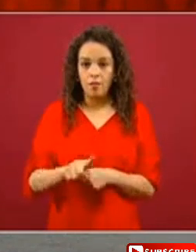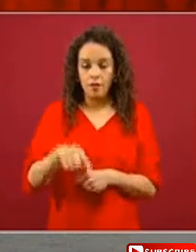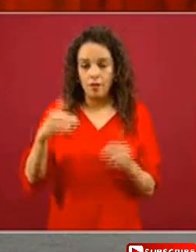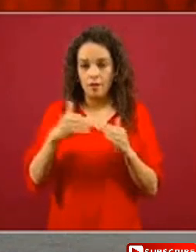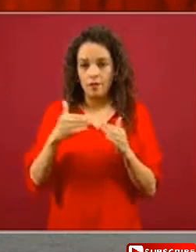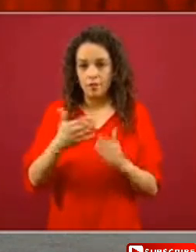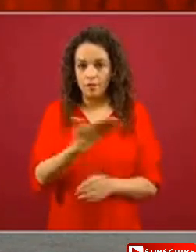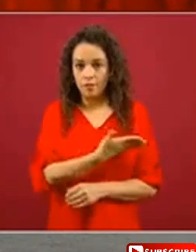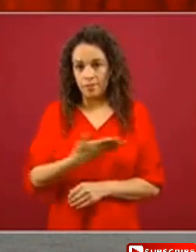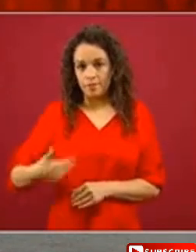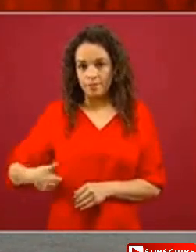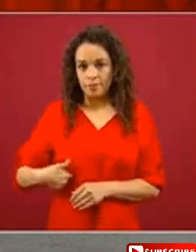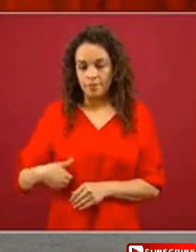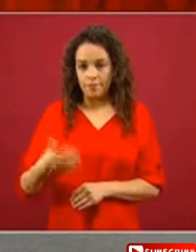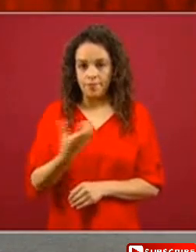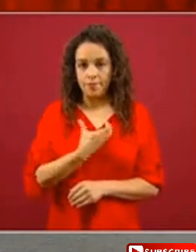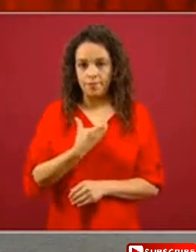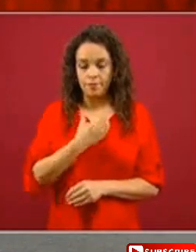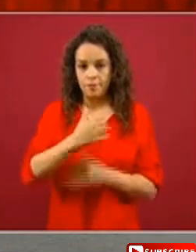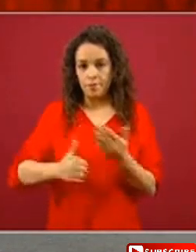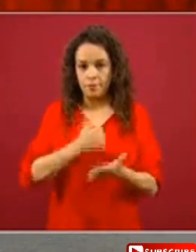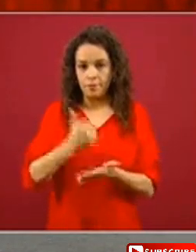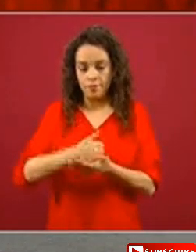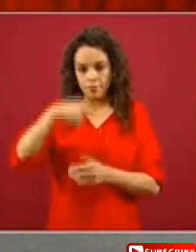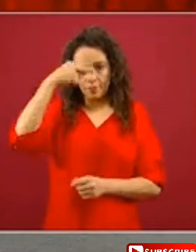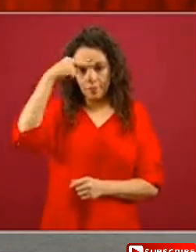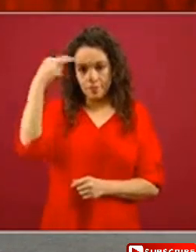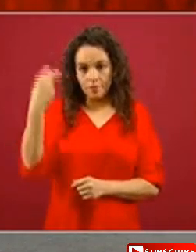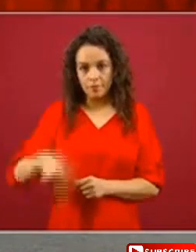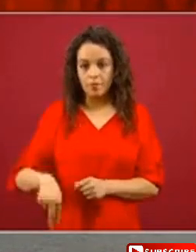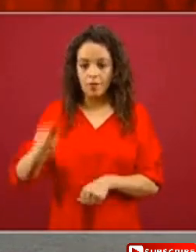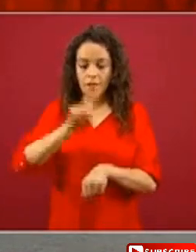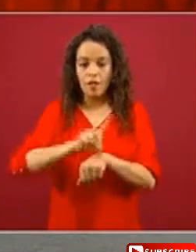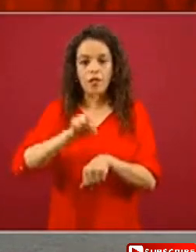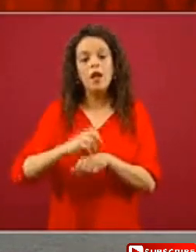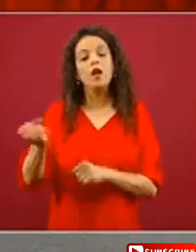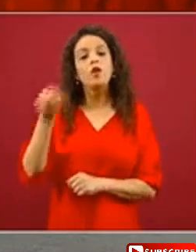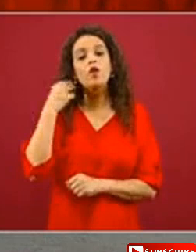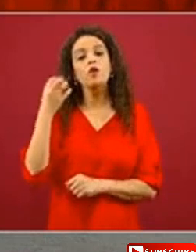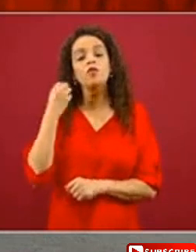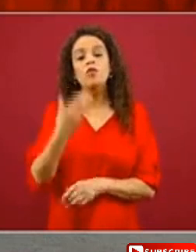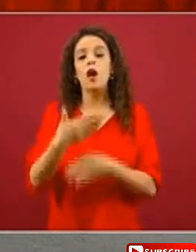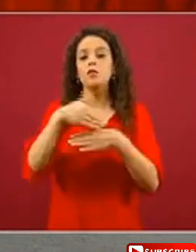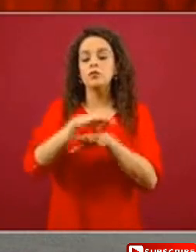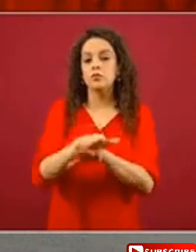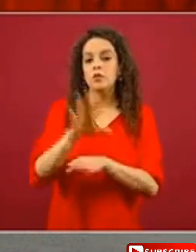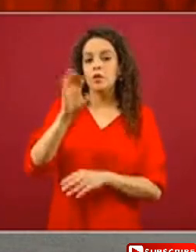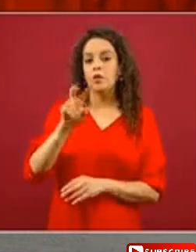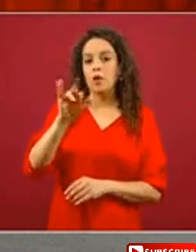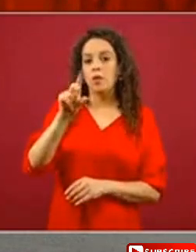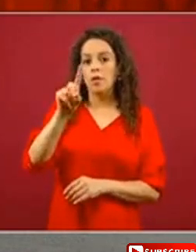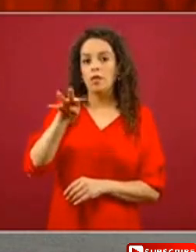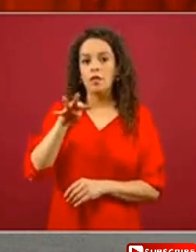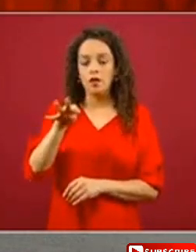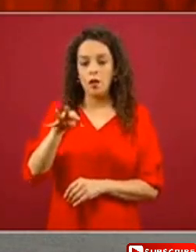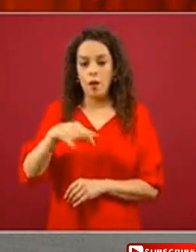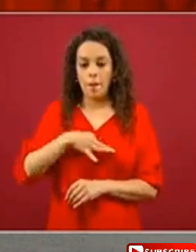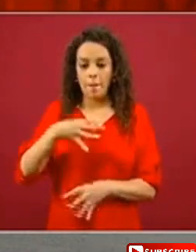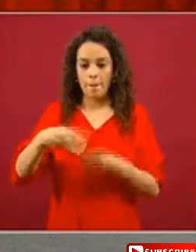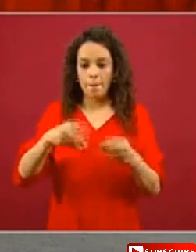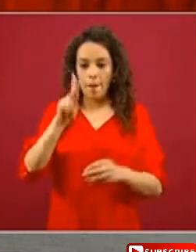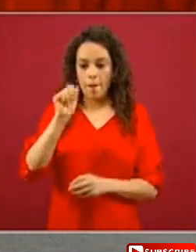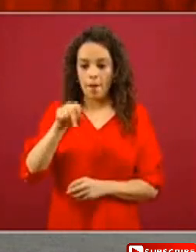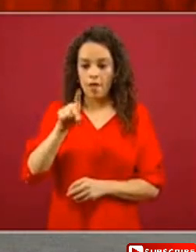Palacio Nacional de México, en la Ciudad de México, la conferencia de prensa diaria sobre COVID-19, la pandemia causada por el